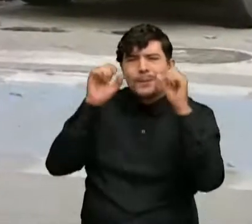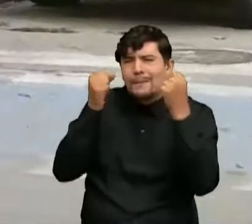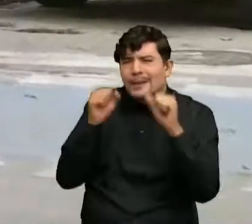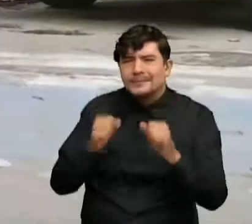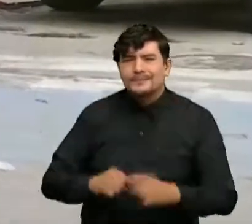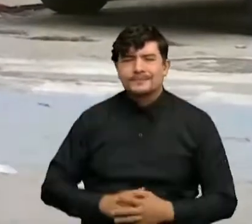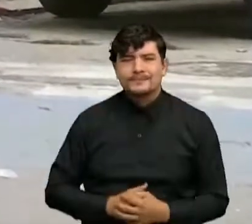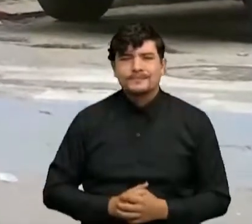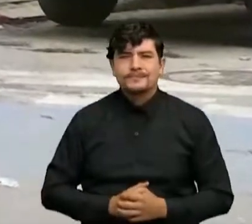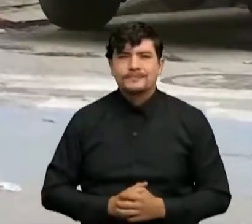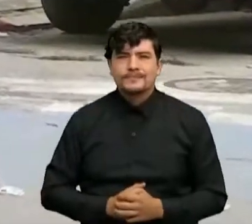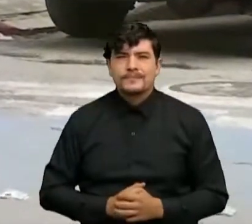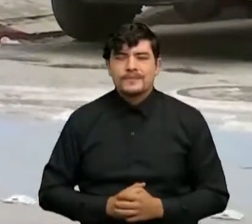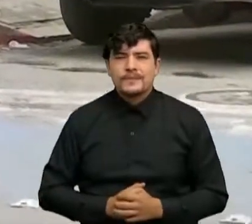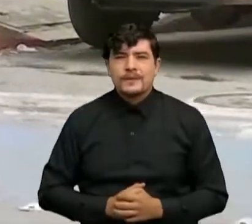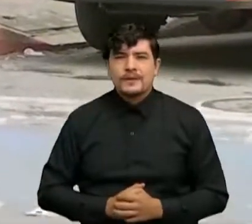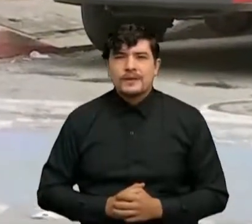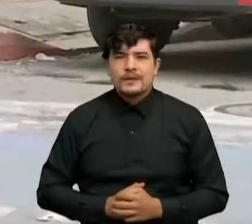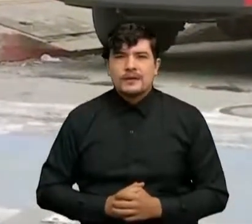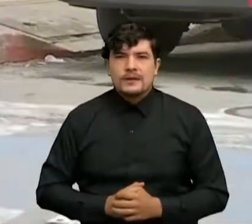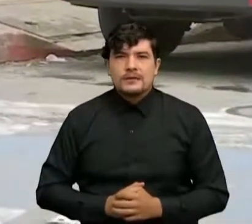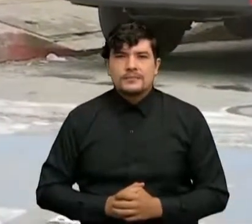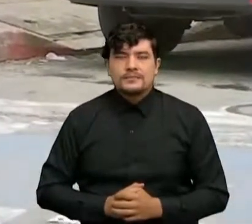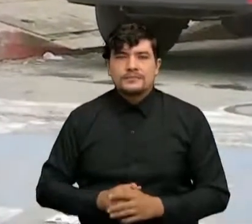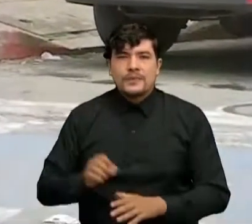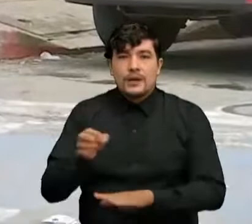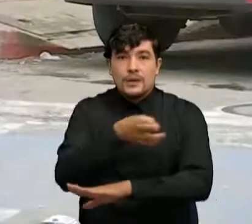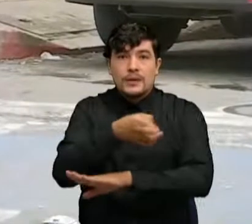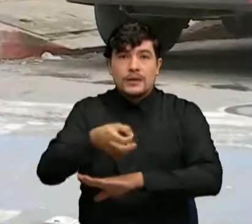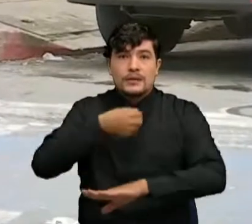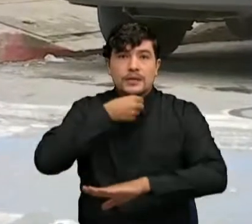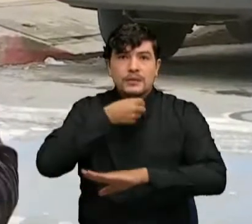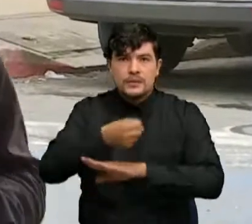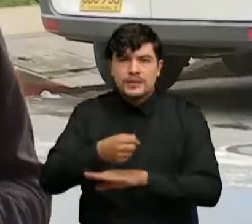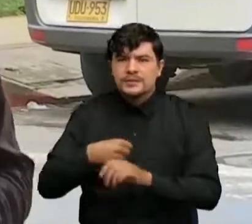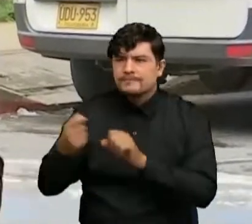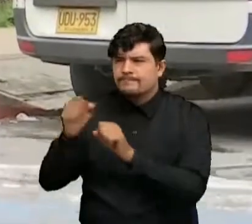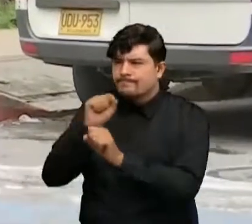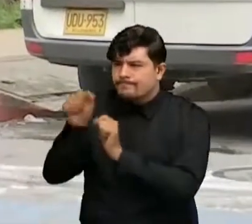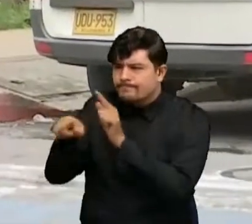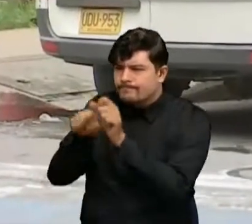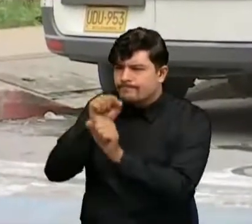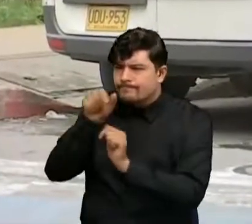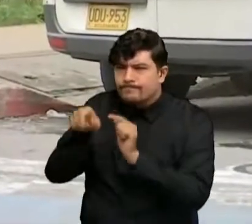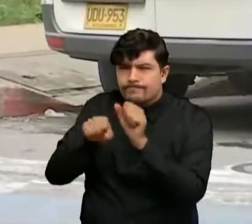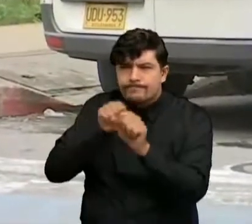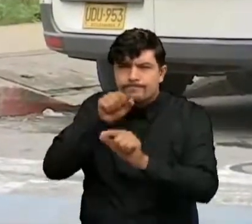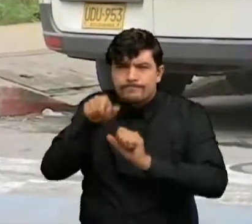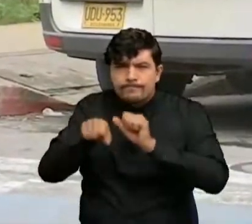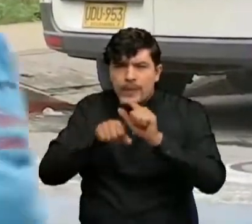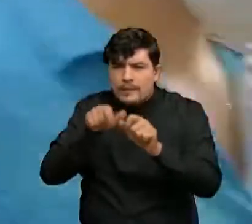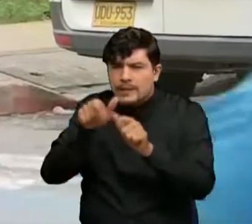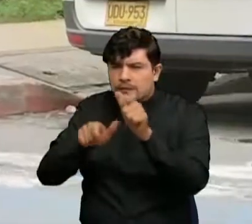Noticias trató de realizar una encuesta con los diferentes santandereanos y habitantes del área